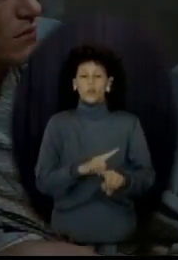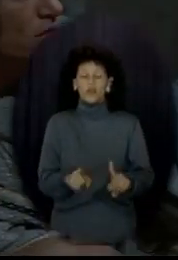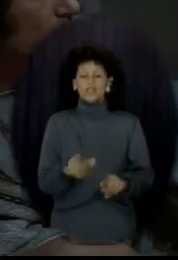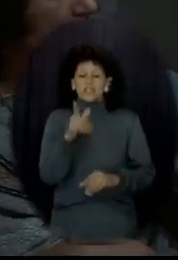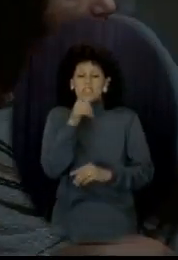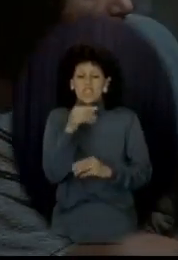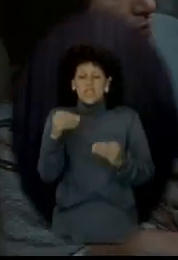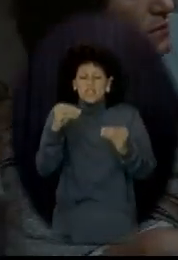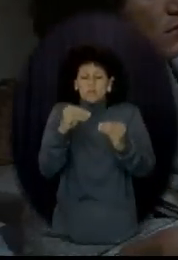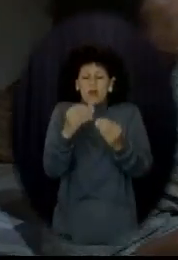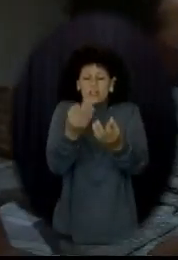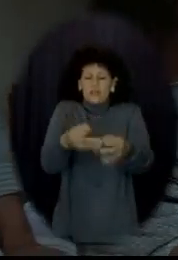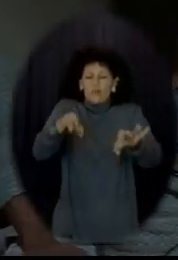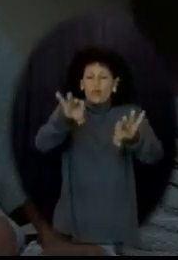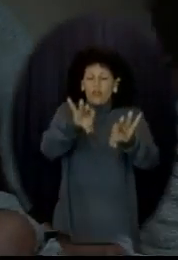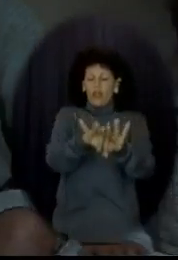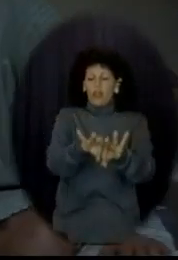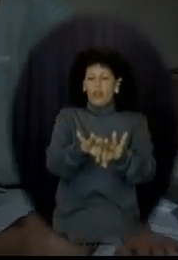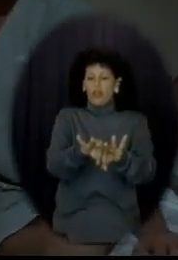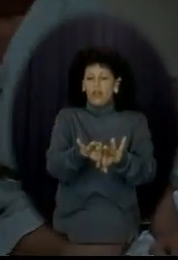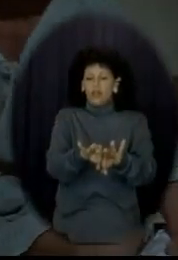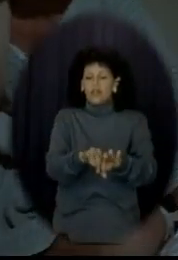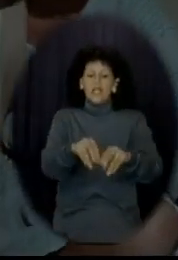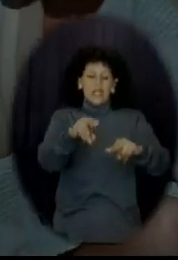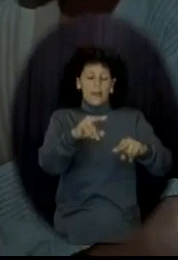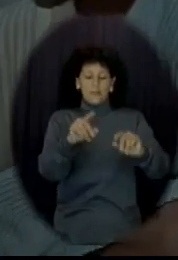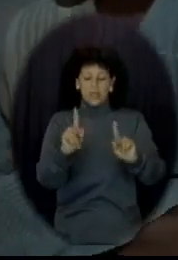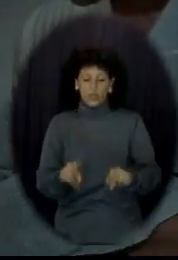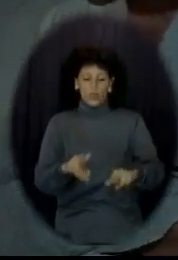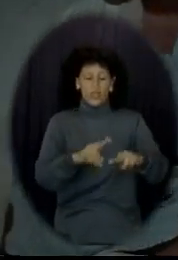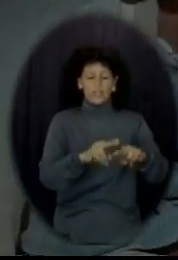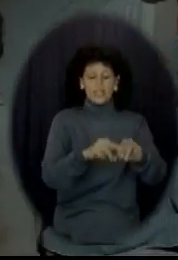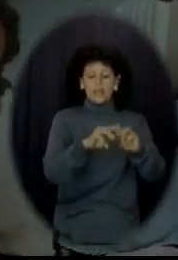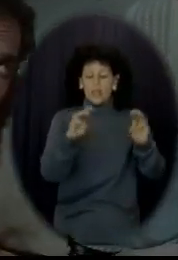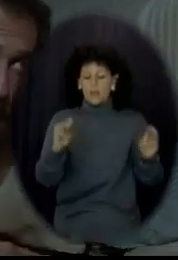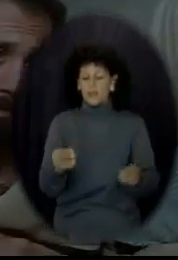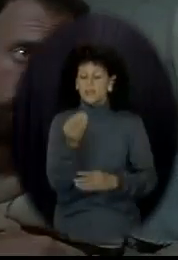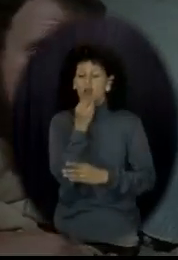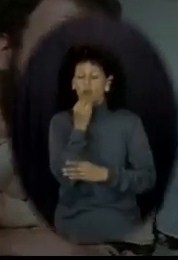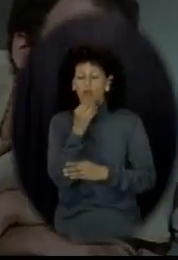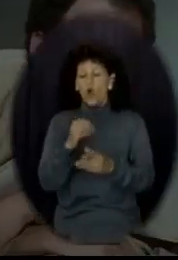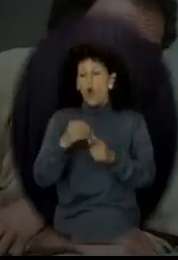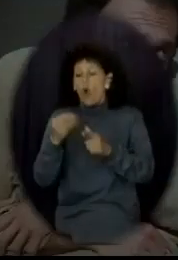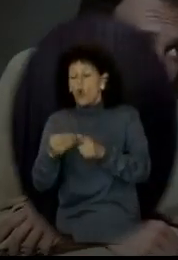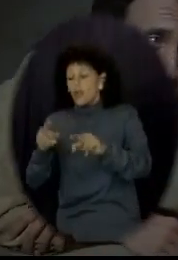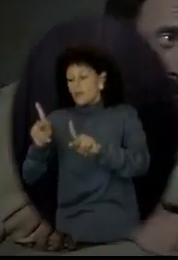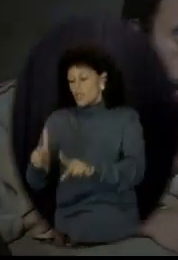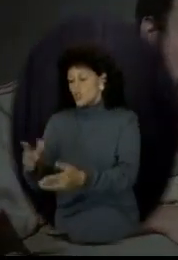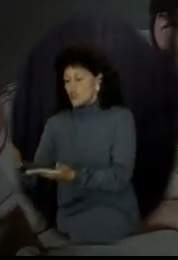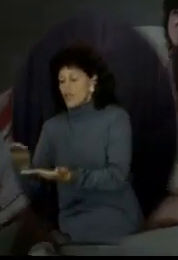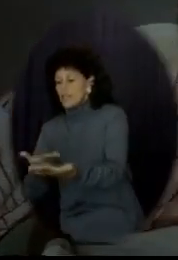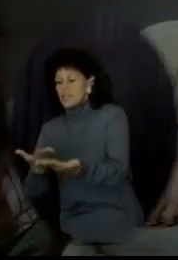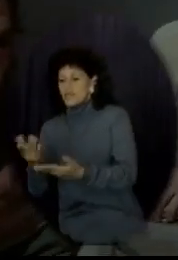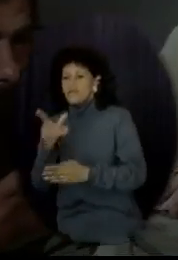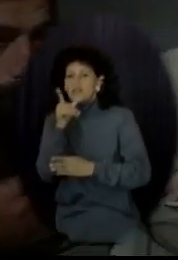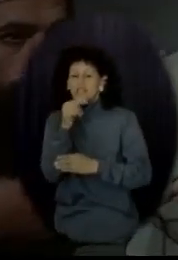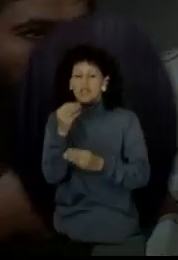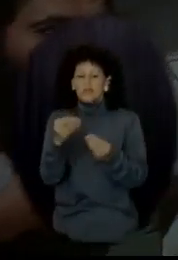Pues, ¿quién es más importante? ¿El que se sienta a la mesa a comer? ¿O el que sirve?